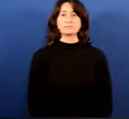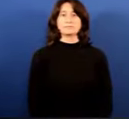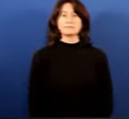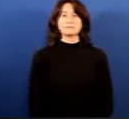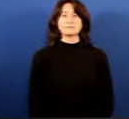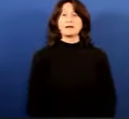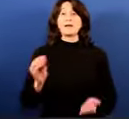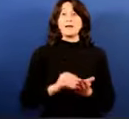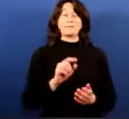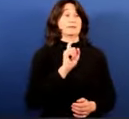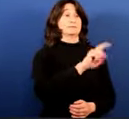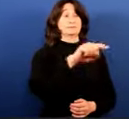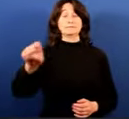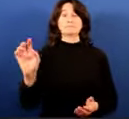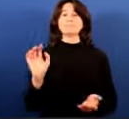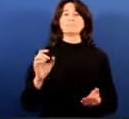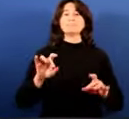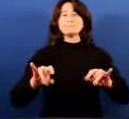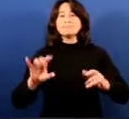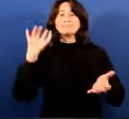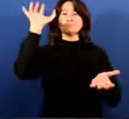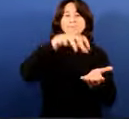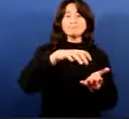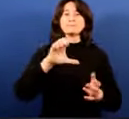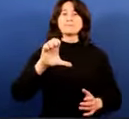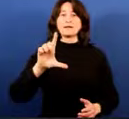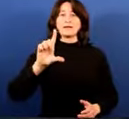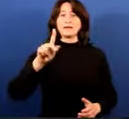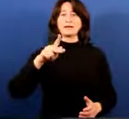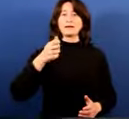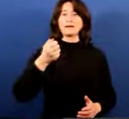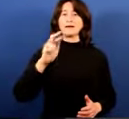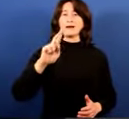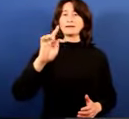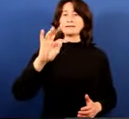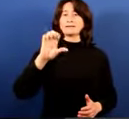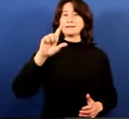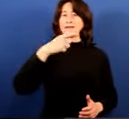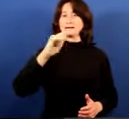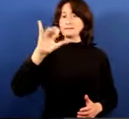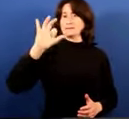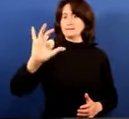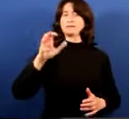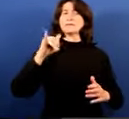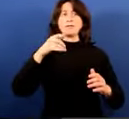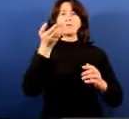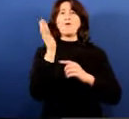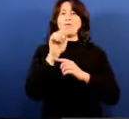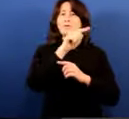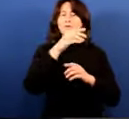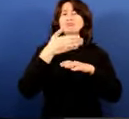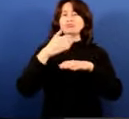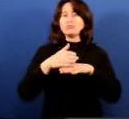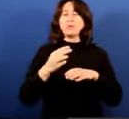Promoción Económica. Tal y como ha explicado el diputado de Promoción Económica Imanol Pradales, esta oferta se complementa con la